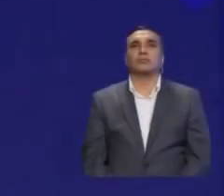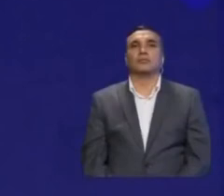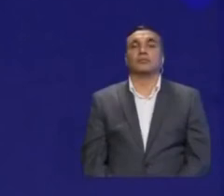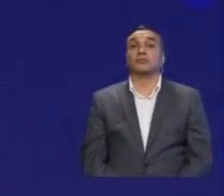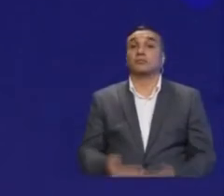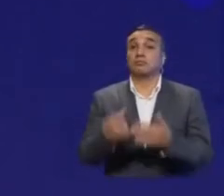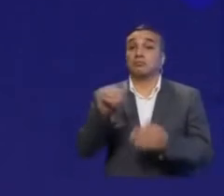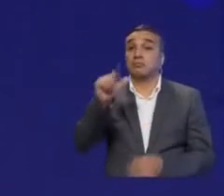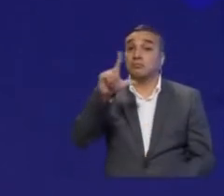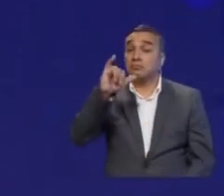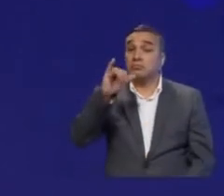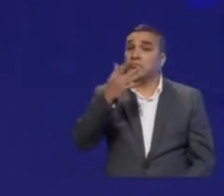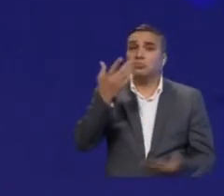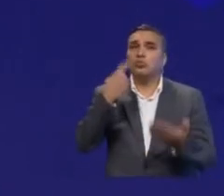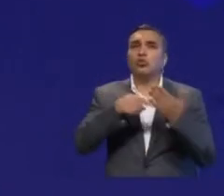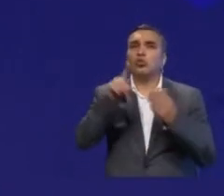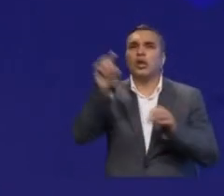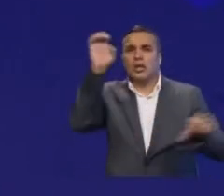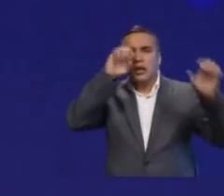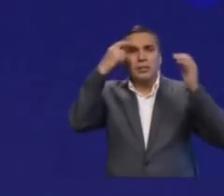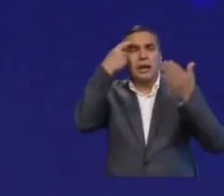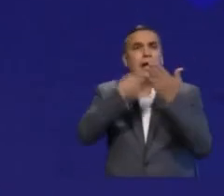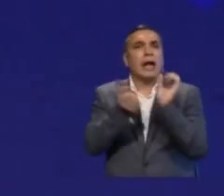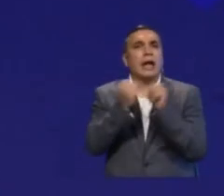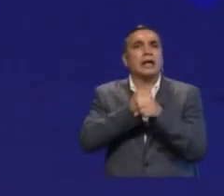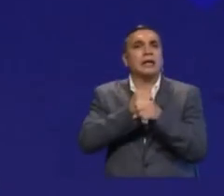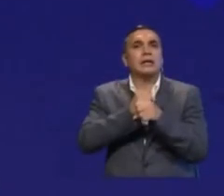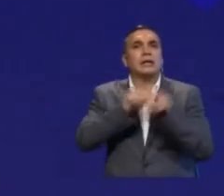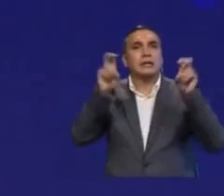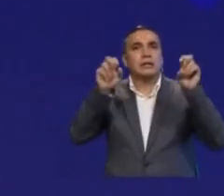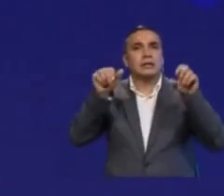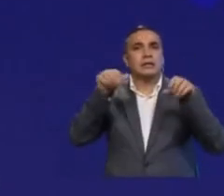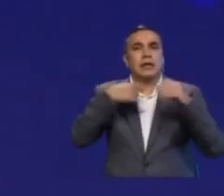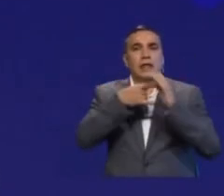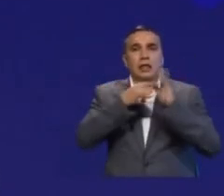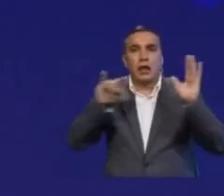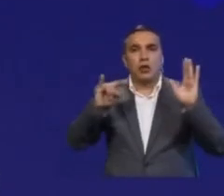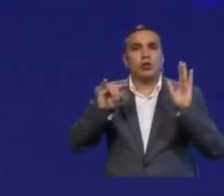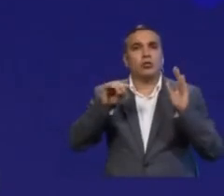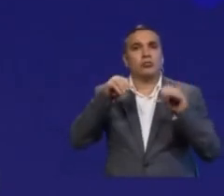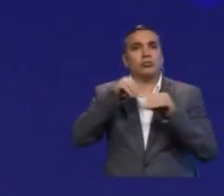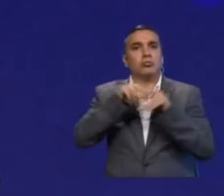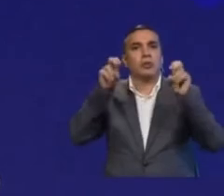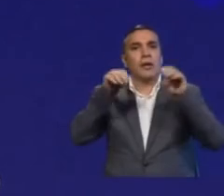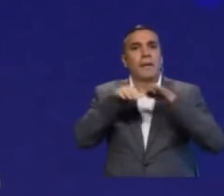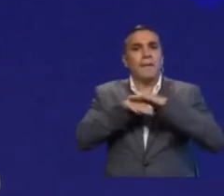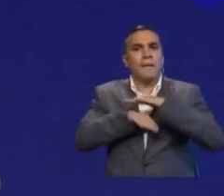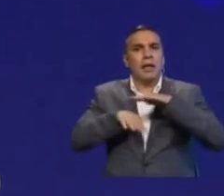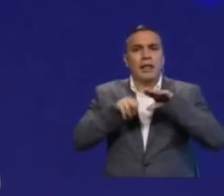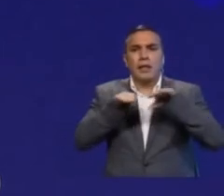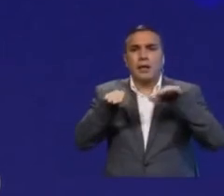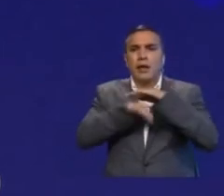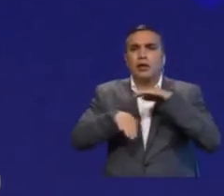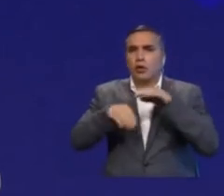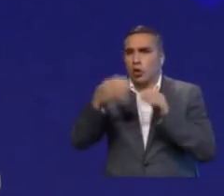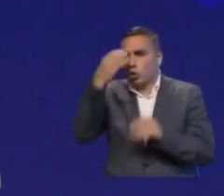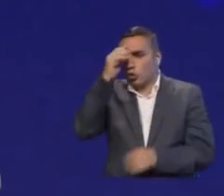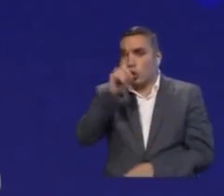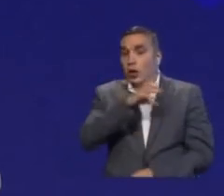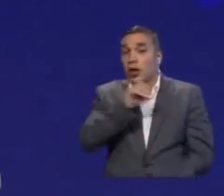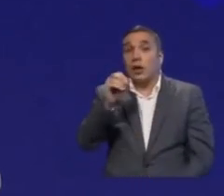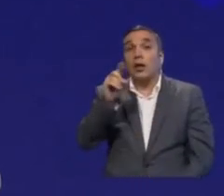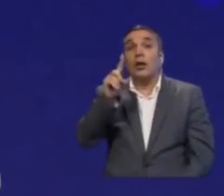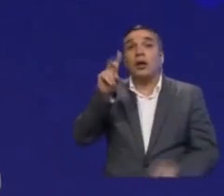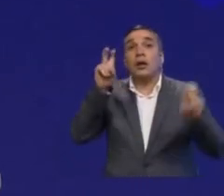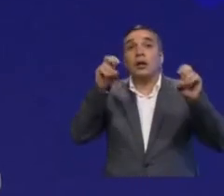Señor Celi, ¿cuál va a ser su estrategia para desarrollar la ciencia y la tecnología desde los niveles básicos de la educación y en